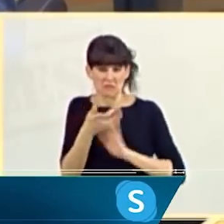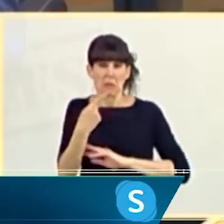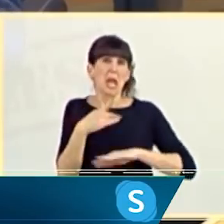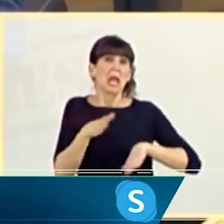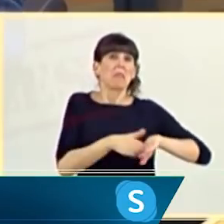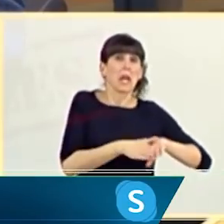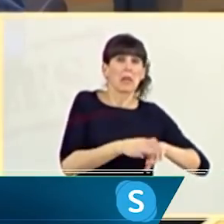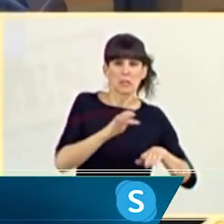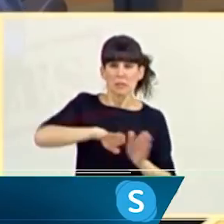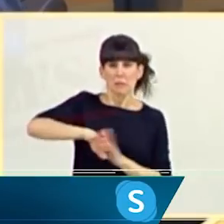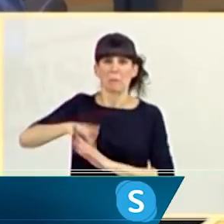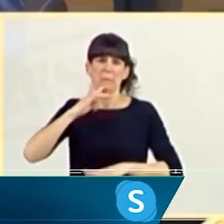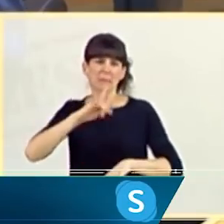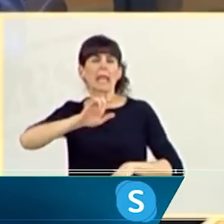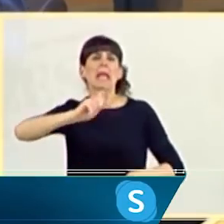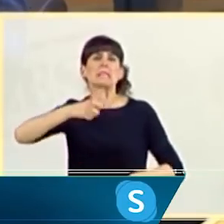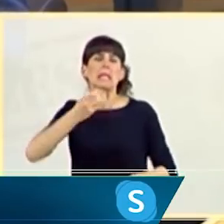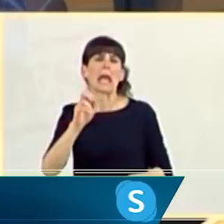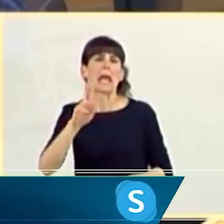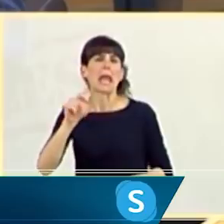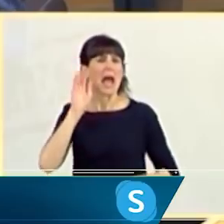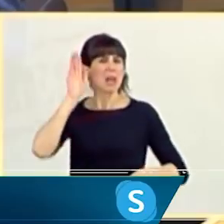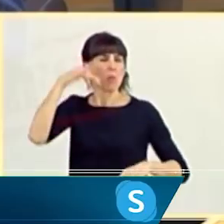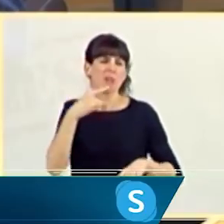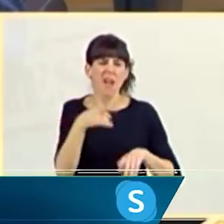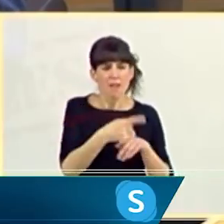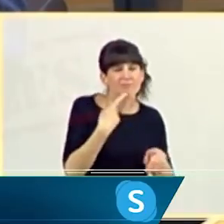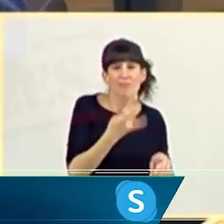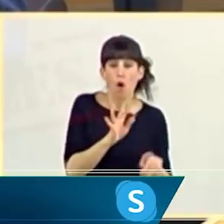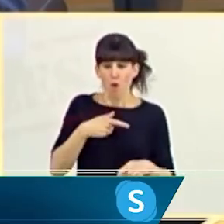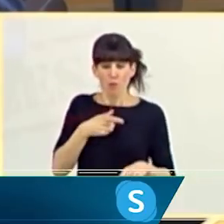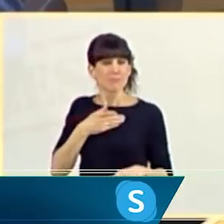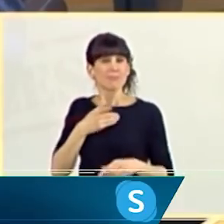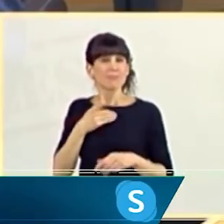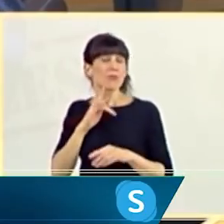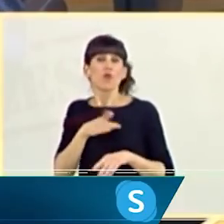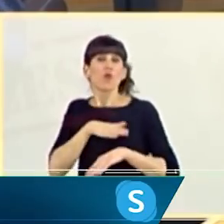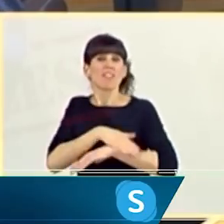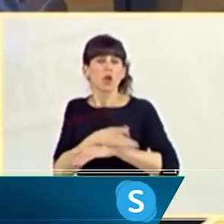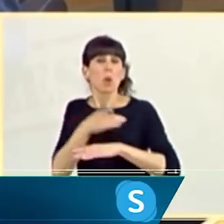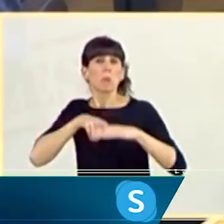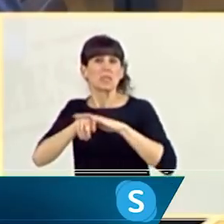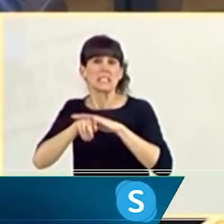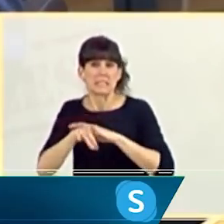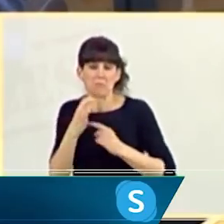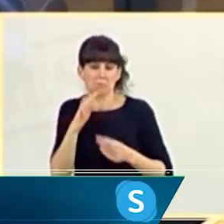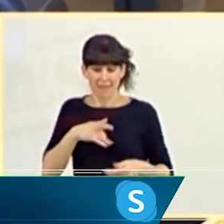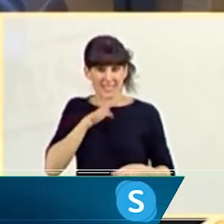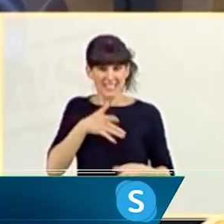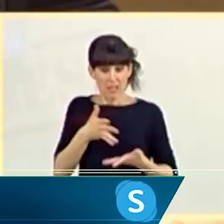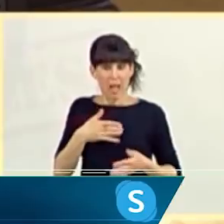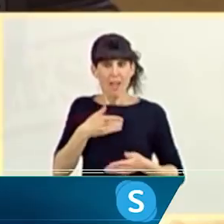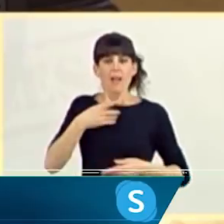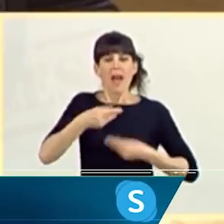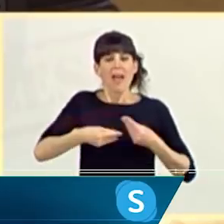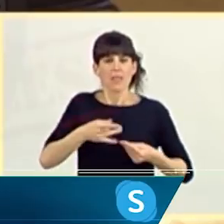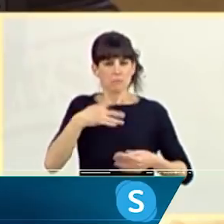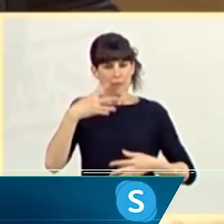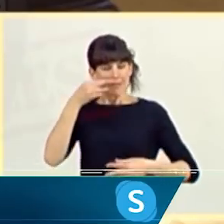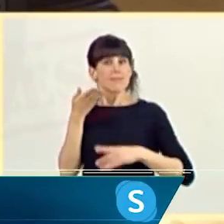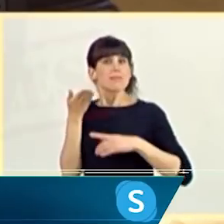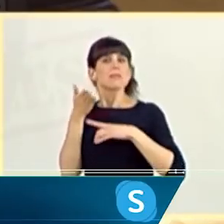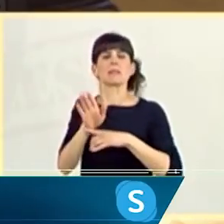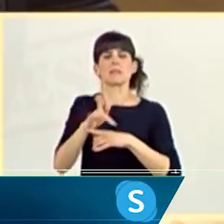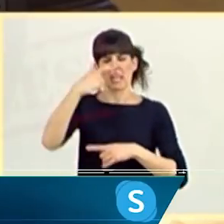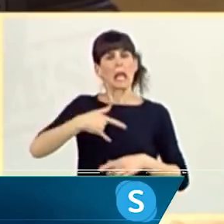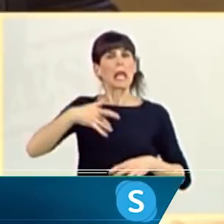ve las televisiones, solo ve Televisión Española y La Sexta, o solo ve Televisión Española y a la señora Griso, que miente